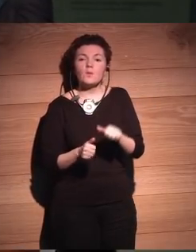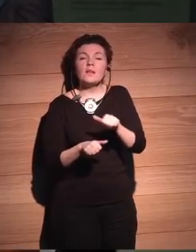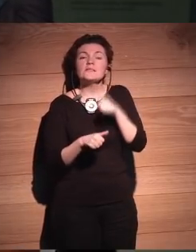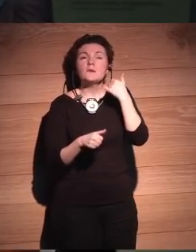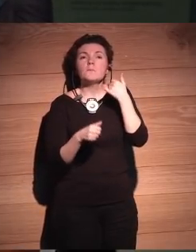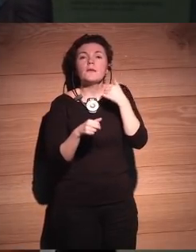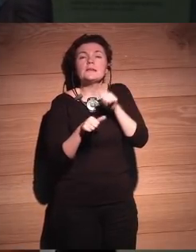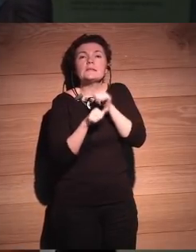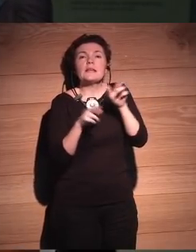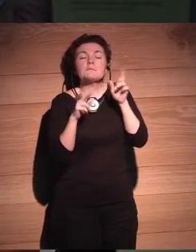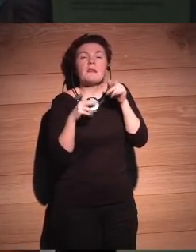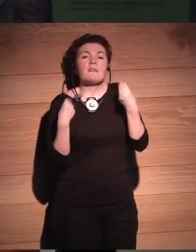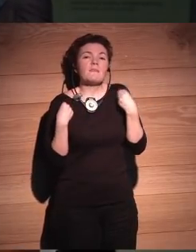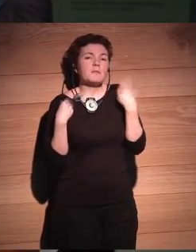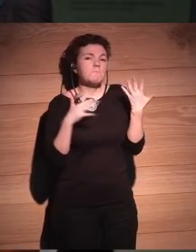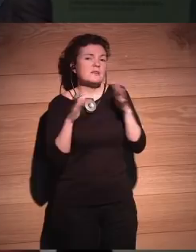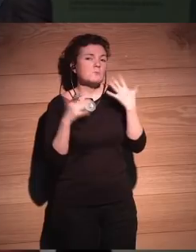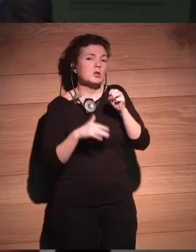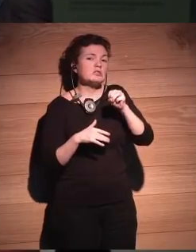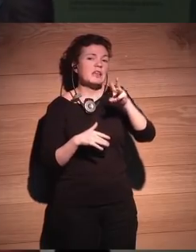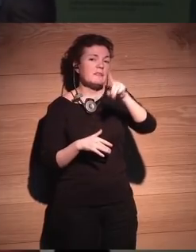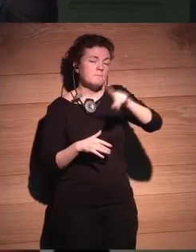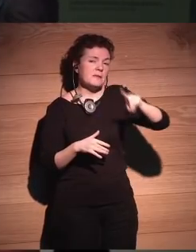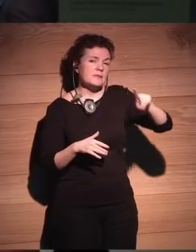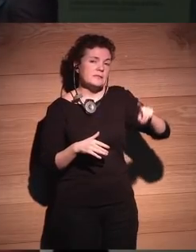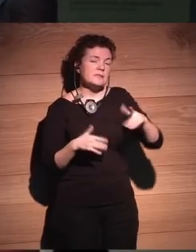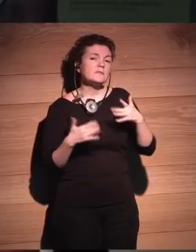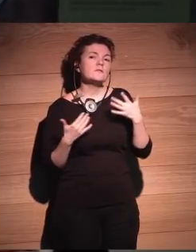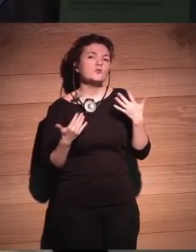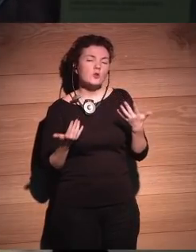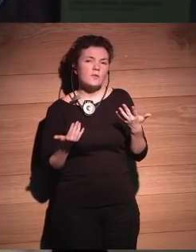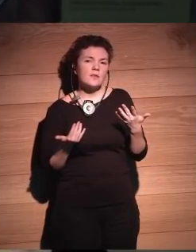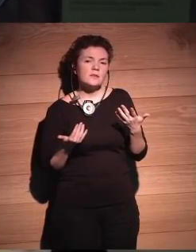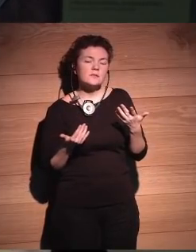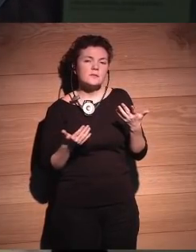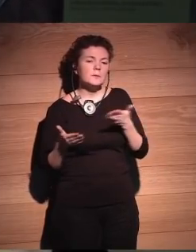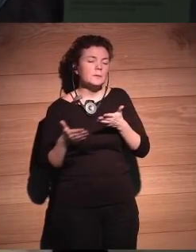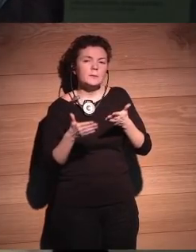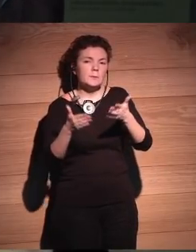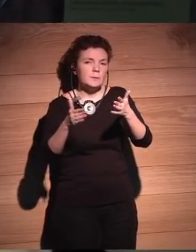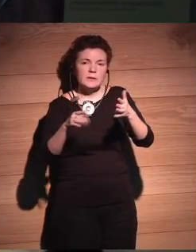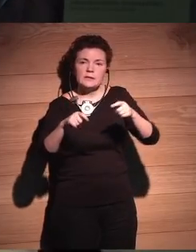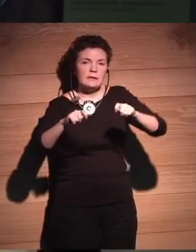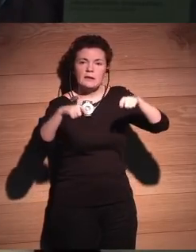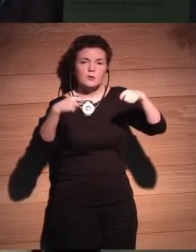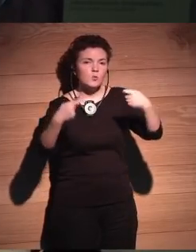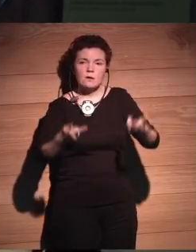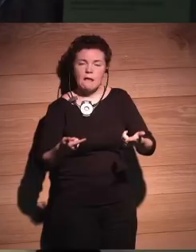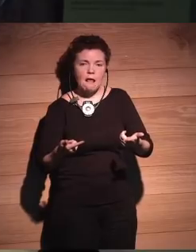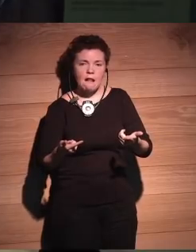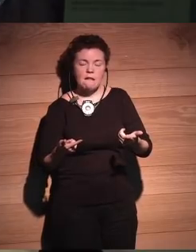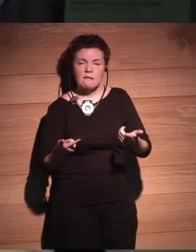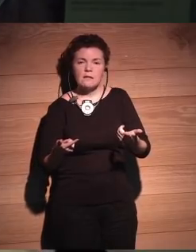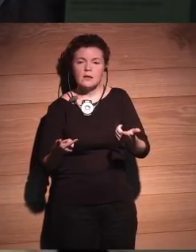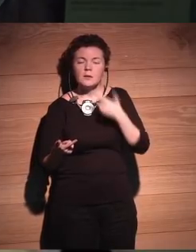esperanza de vida era de alrededor de 13 meses. Entonces siguió un curso muy natural, y lo que